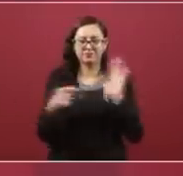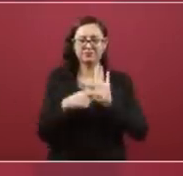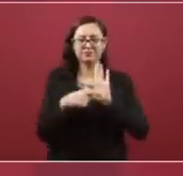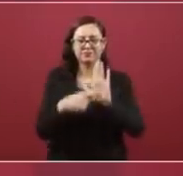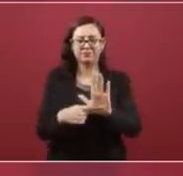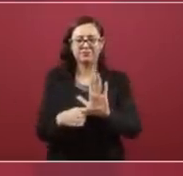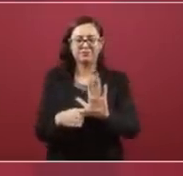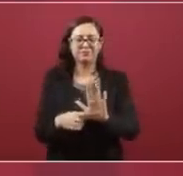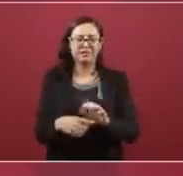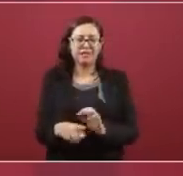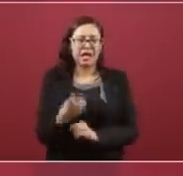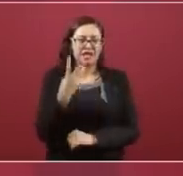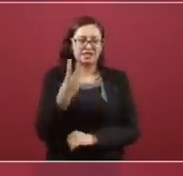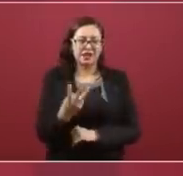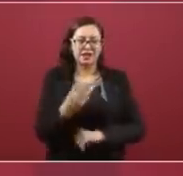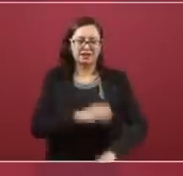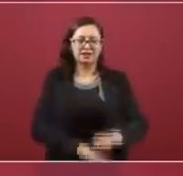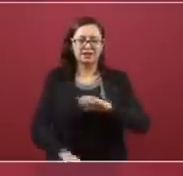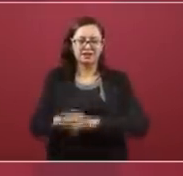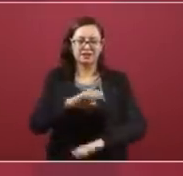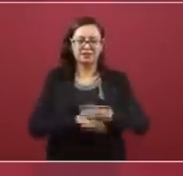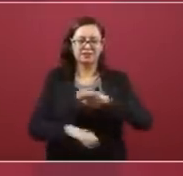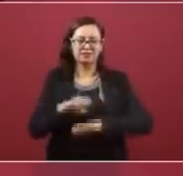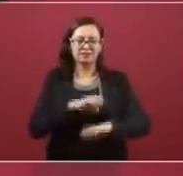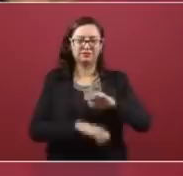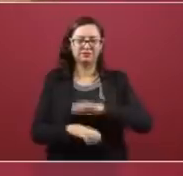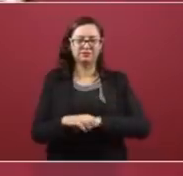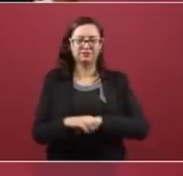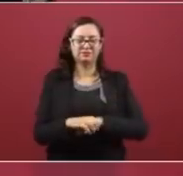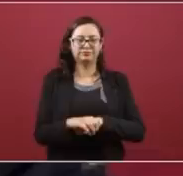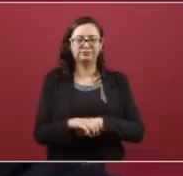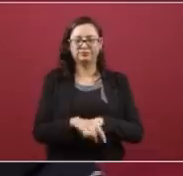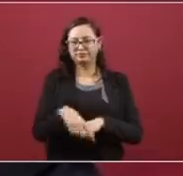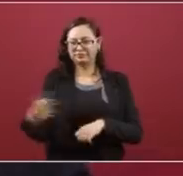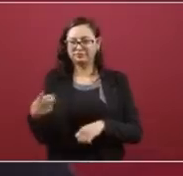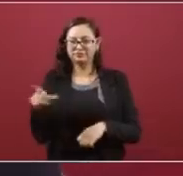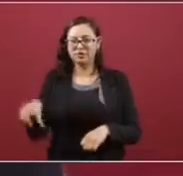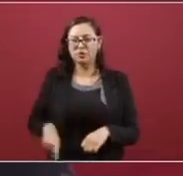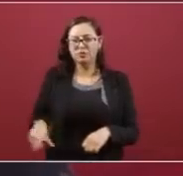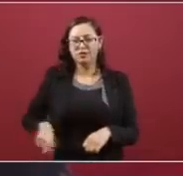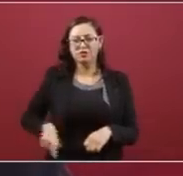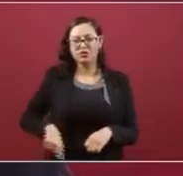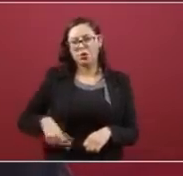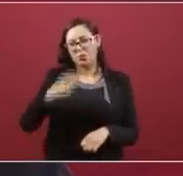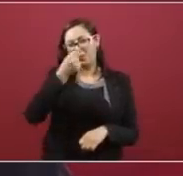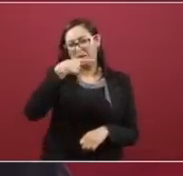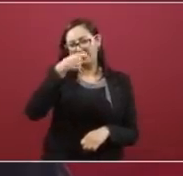Que tres empresas le vendían medicinas al gobierno.